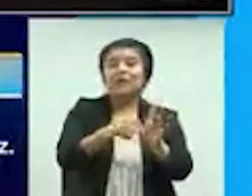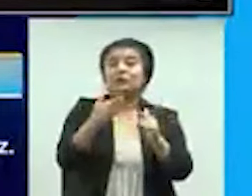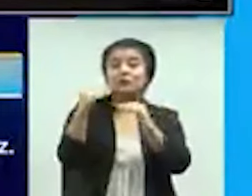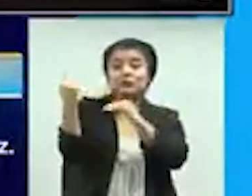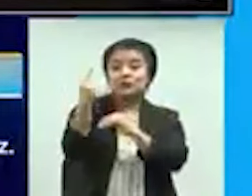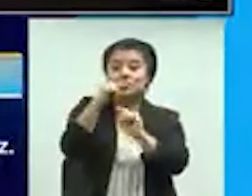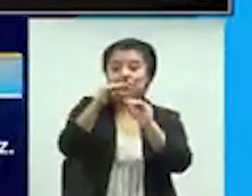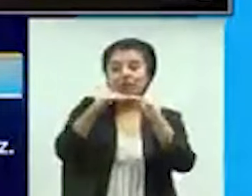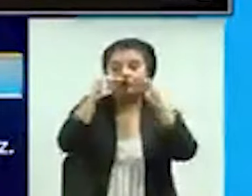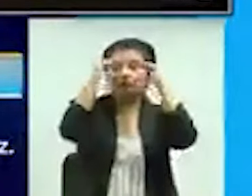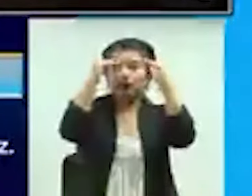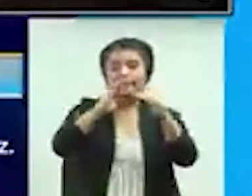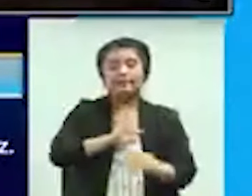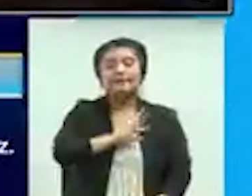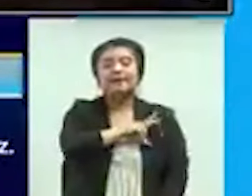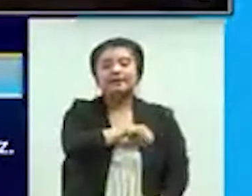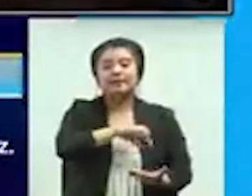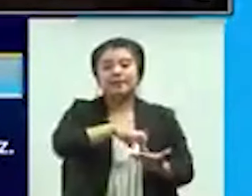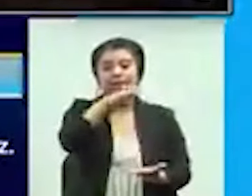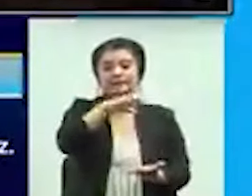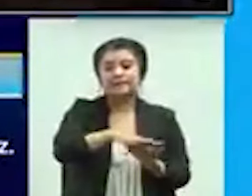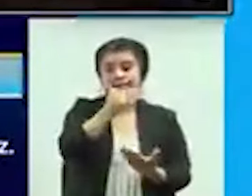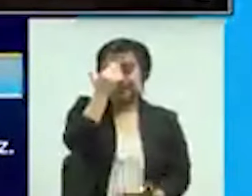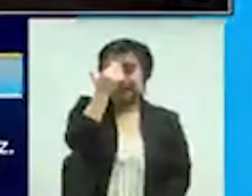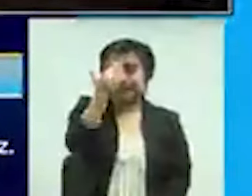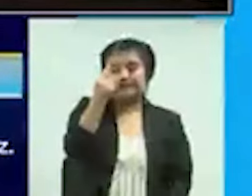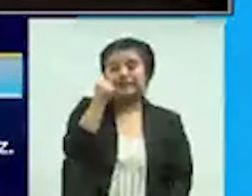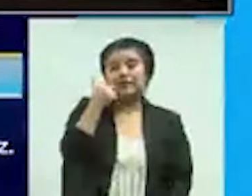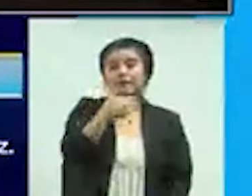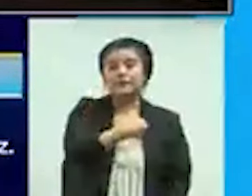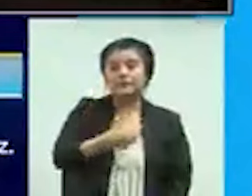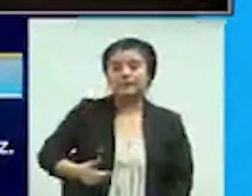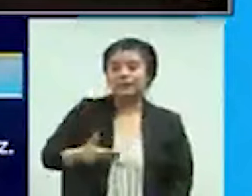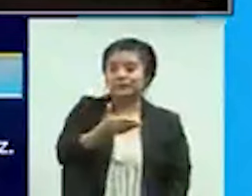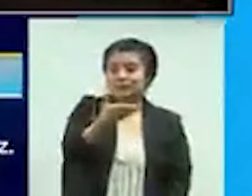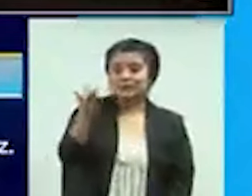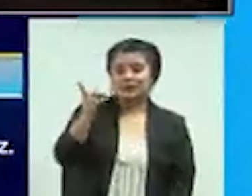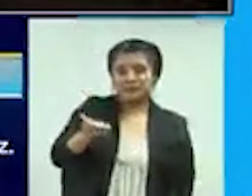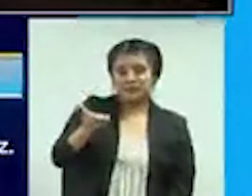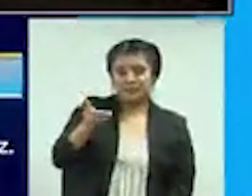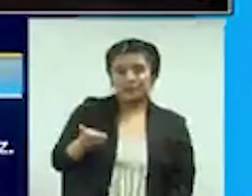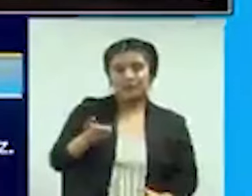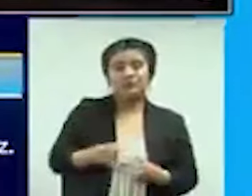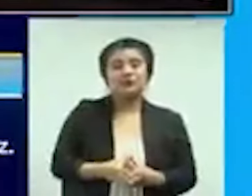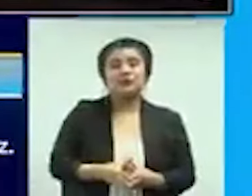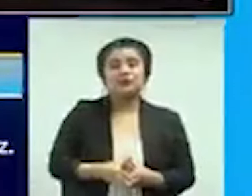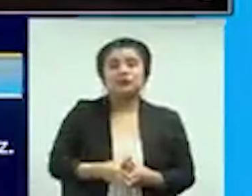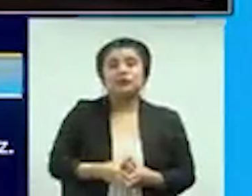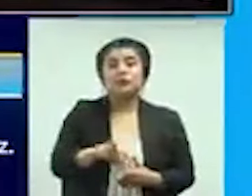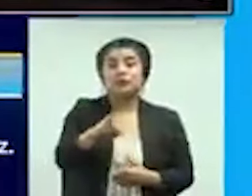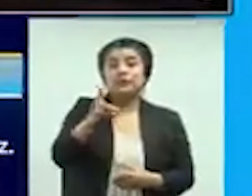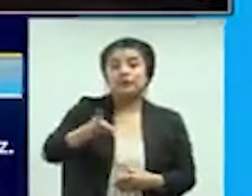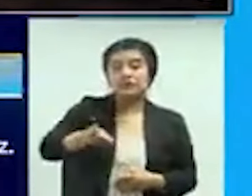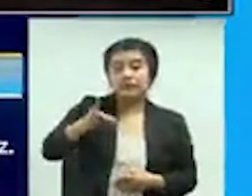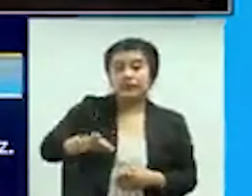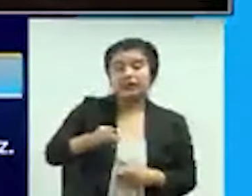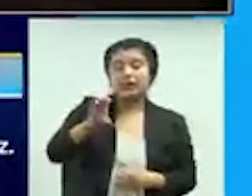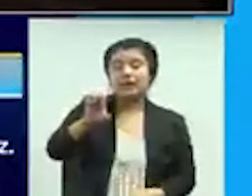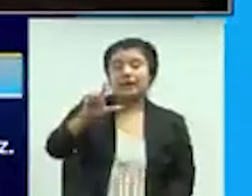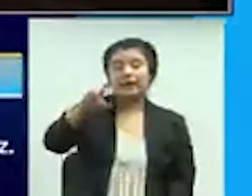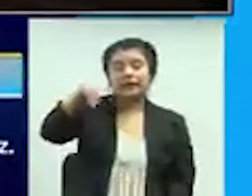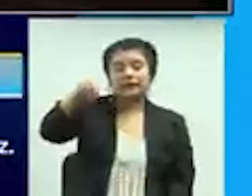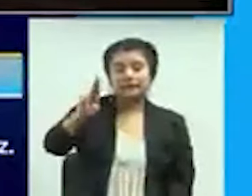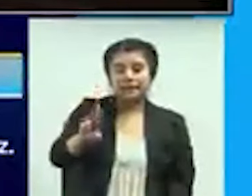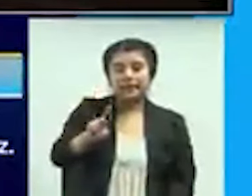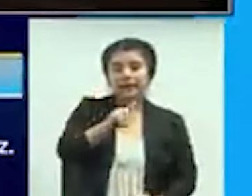Autoridad Nacional Palestina. Gracias, señor presidente. Honorable pleno. Tiene la palabra el diputado Elmer Palencia para formular